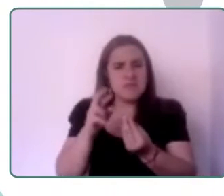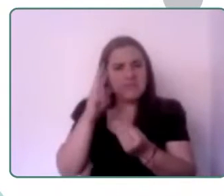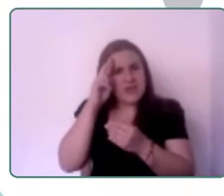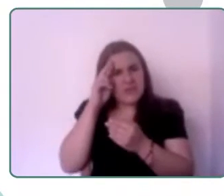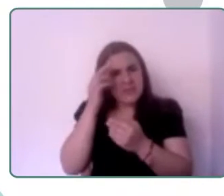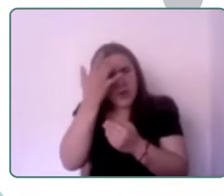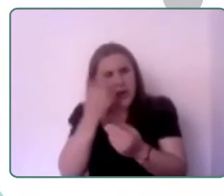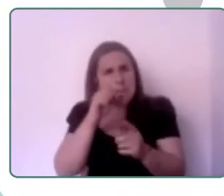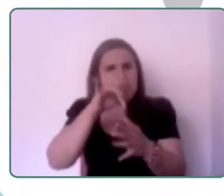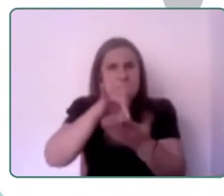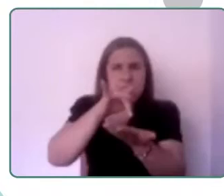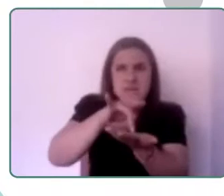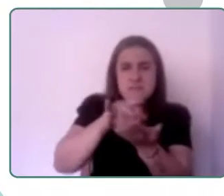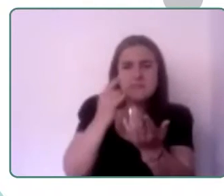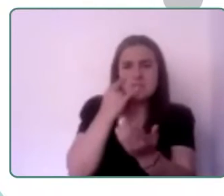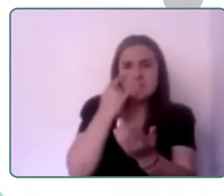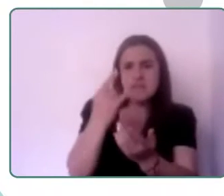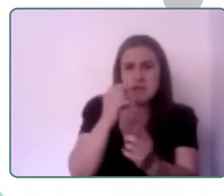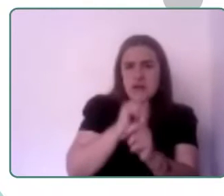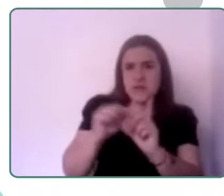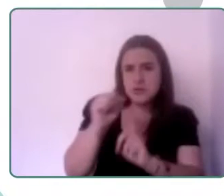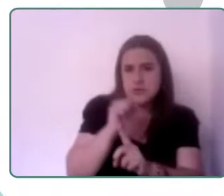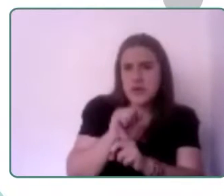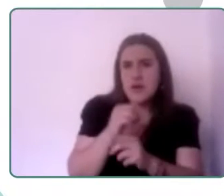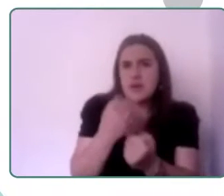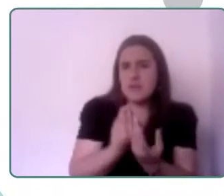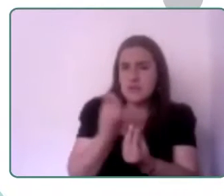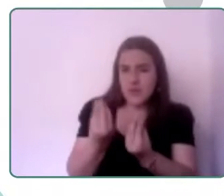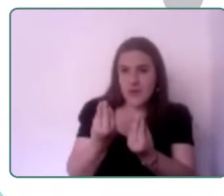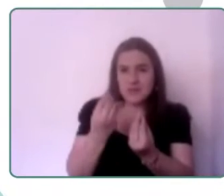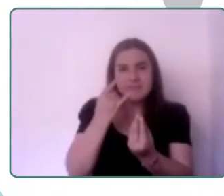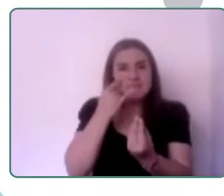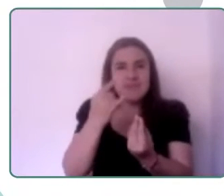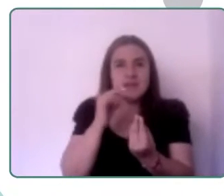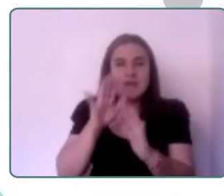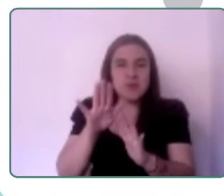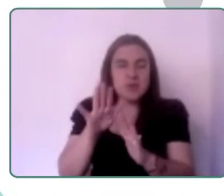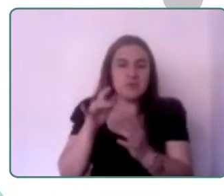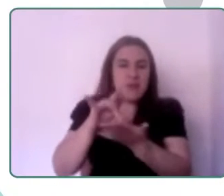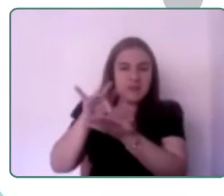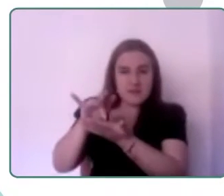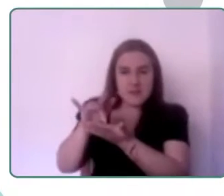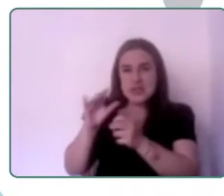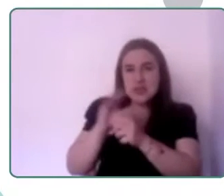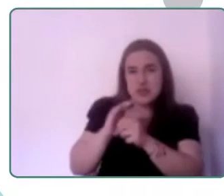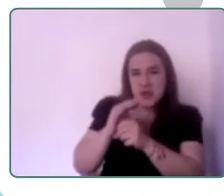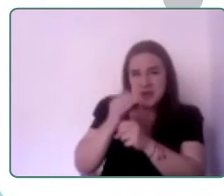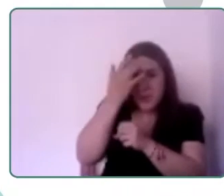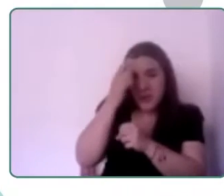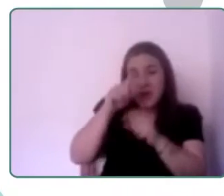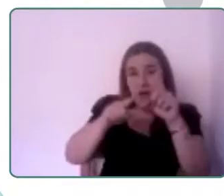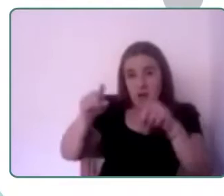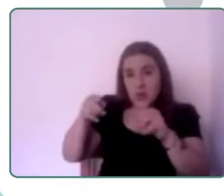social, las implicaciones en participación ciudadana por el arribo de los jóvenes a la mayoría de edad al tiempo que ingresan